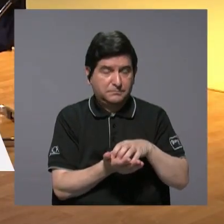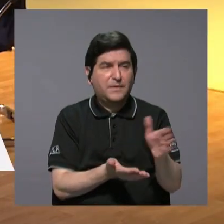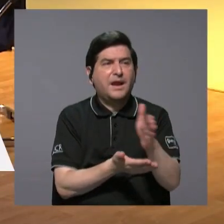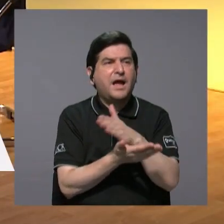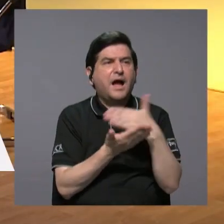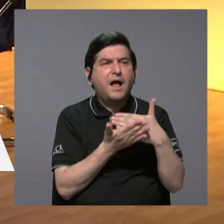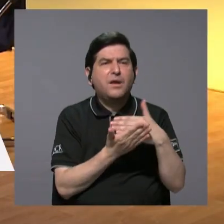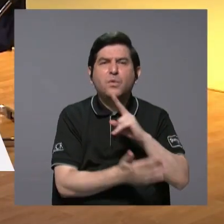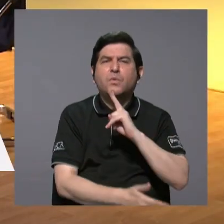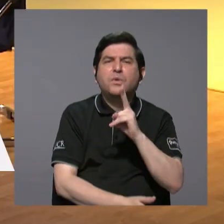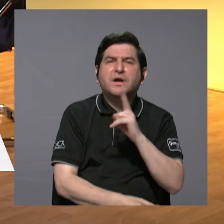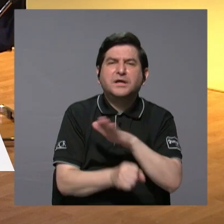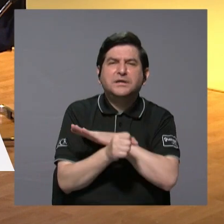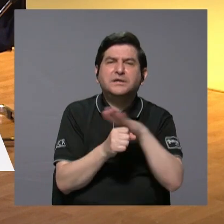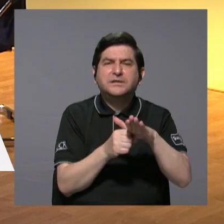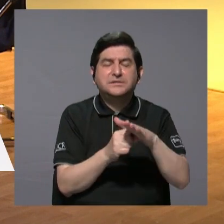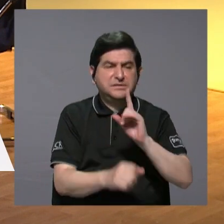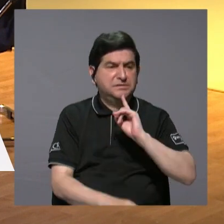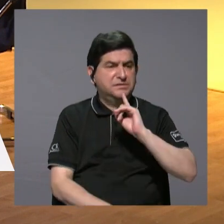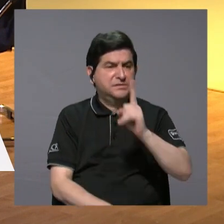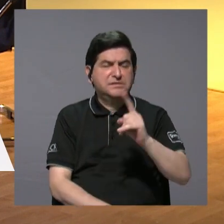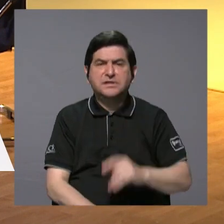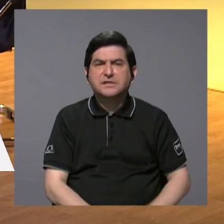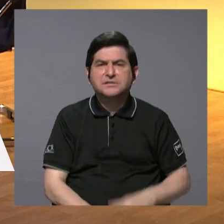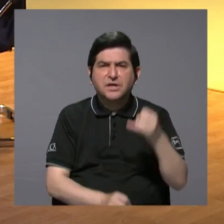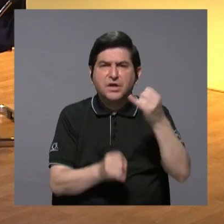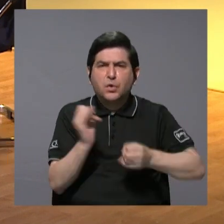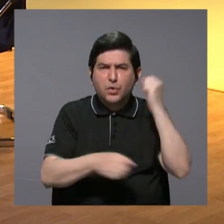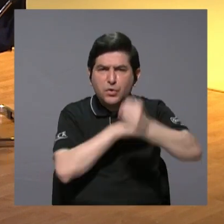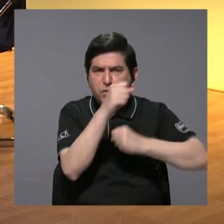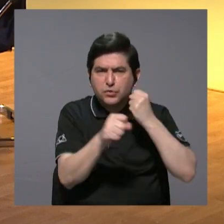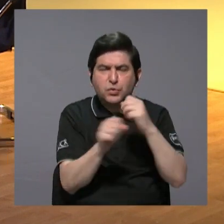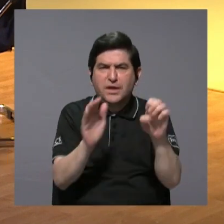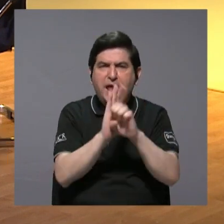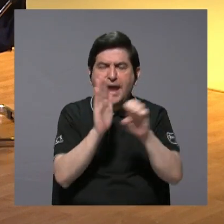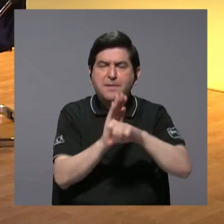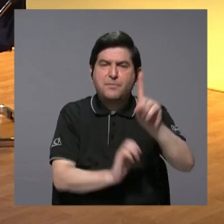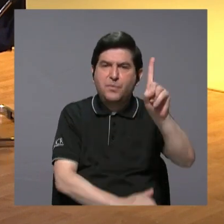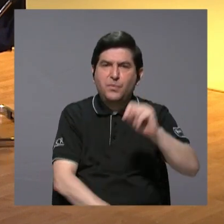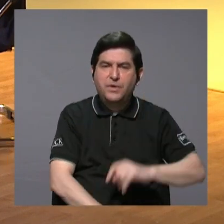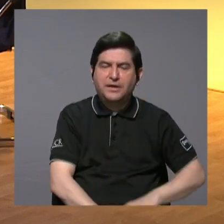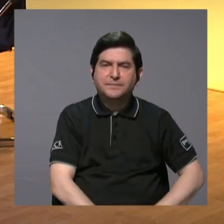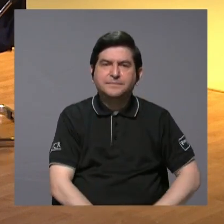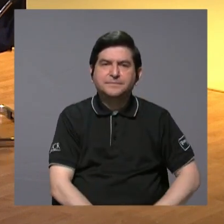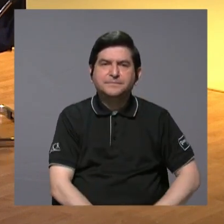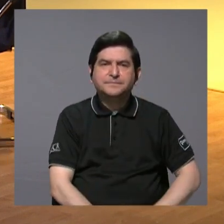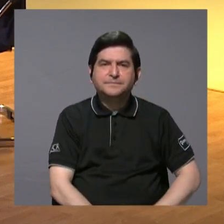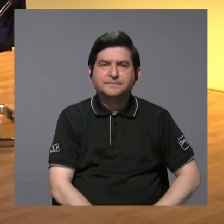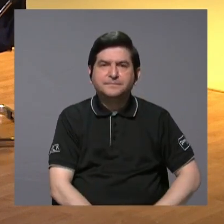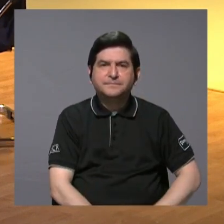algunas de las verdades absolutas que se han dicho en los últimos años. Por ejemplo, una de ellas es que